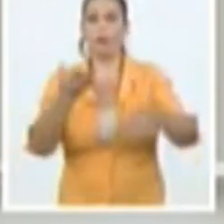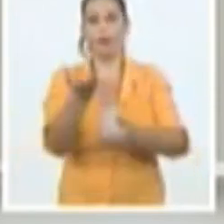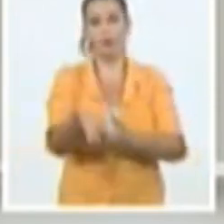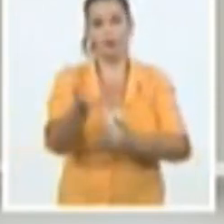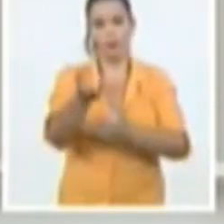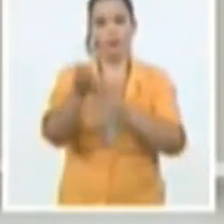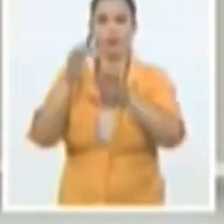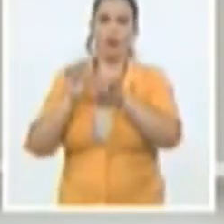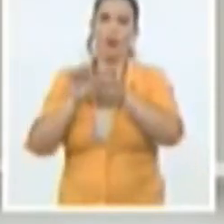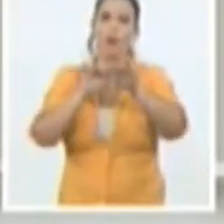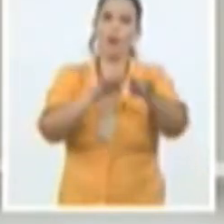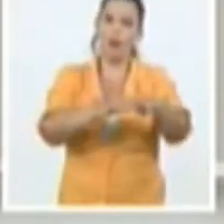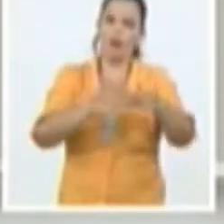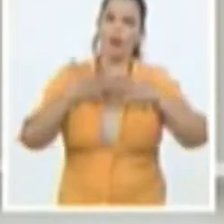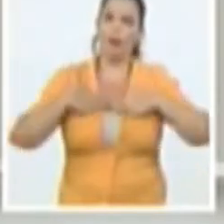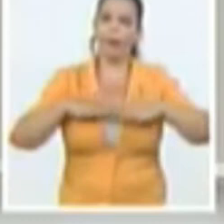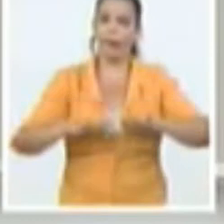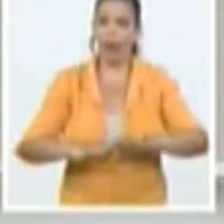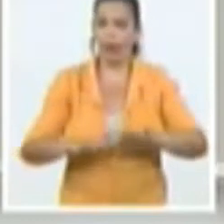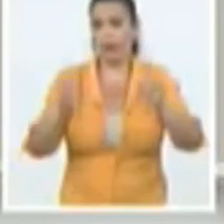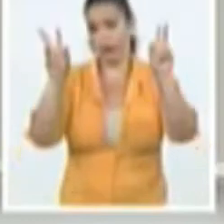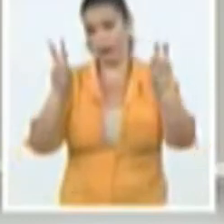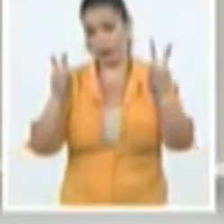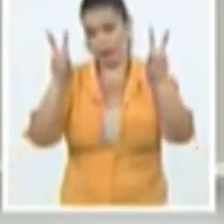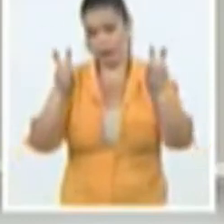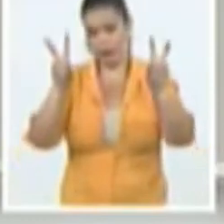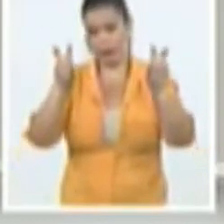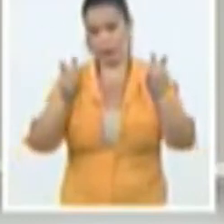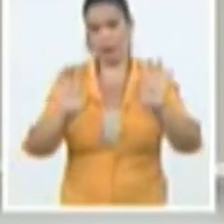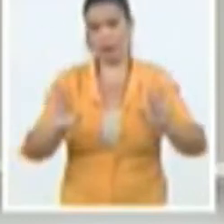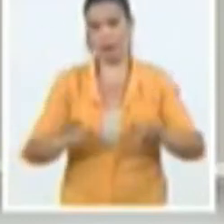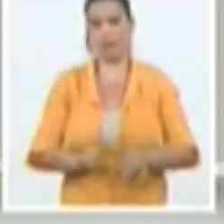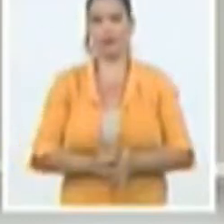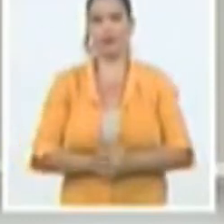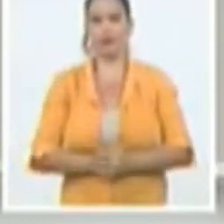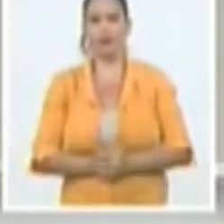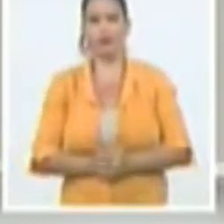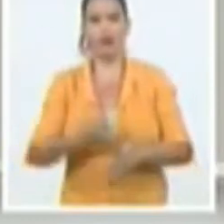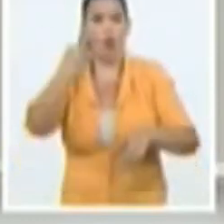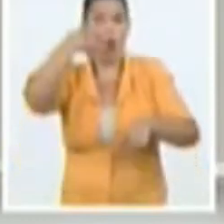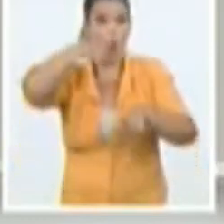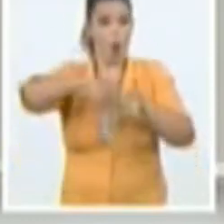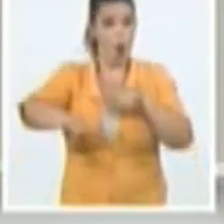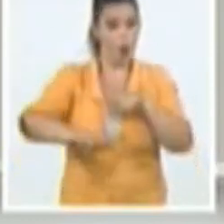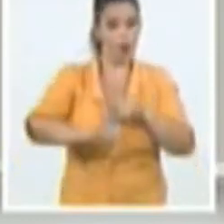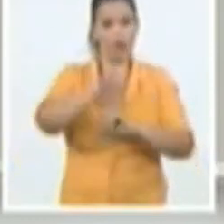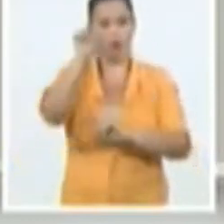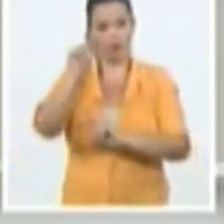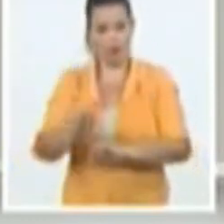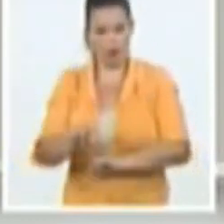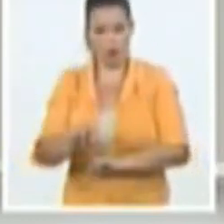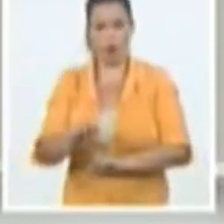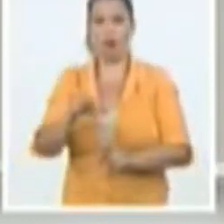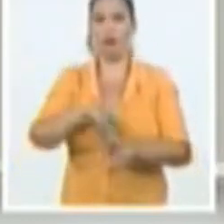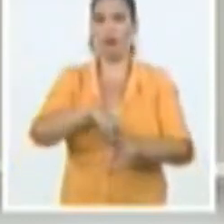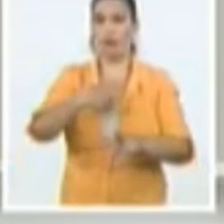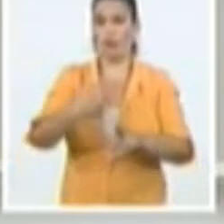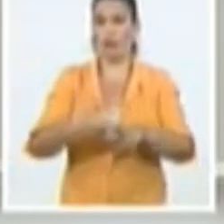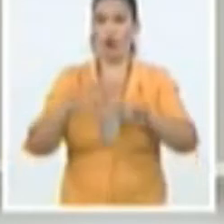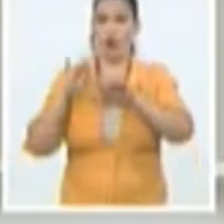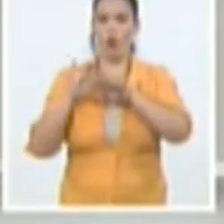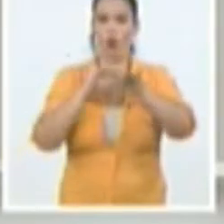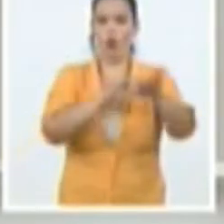lo podemos ver en pantalla. Otro de los entusiastas de la marcha es la Fundación